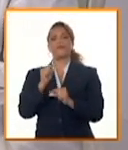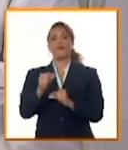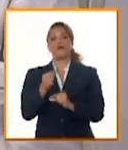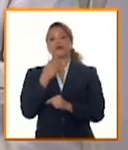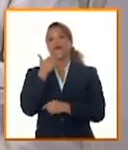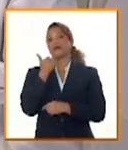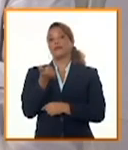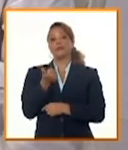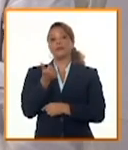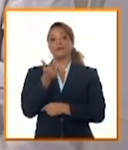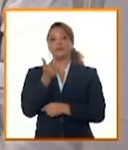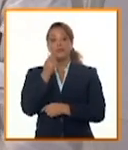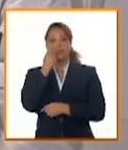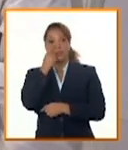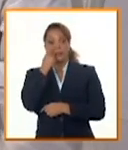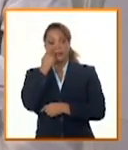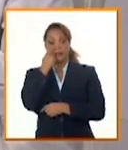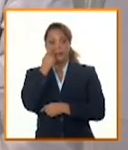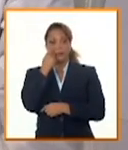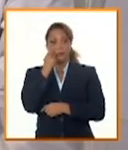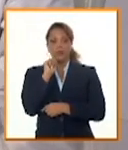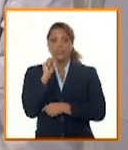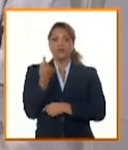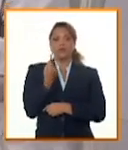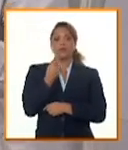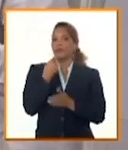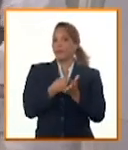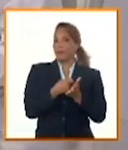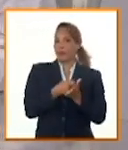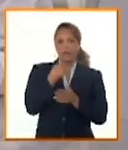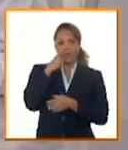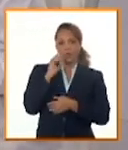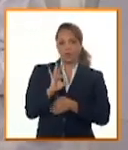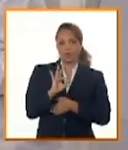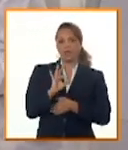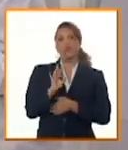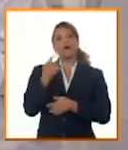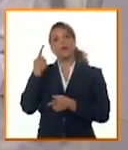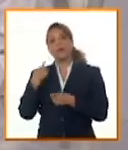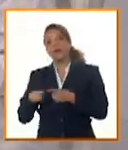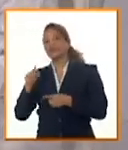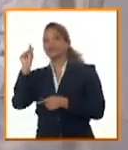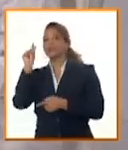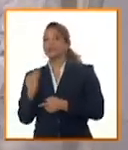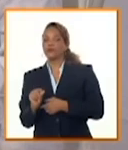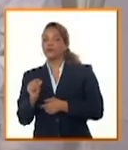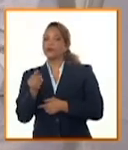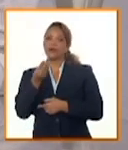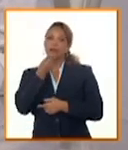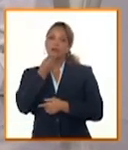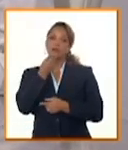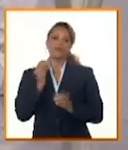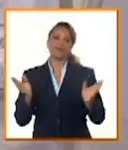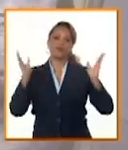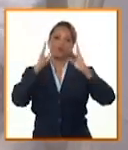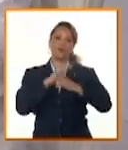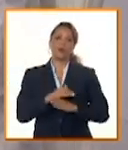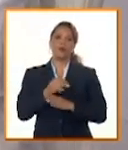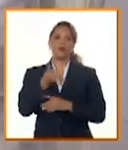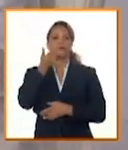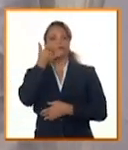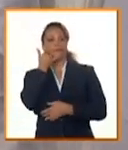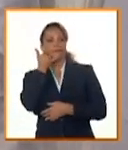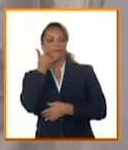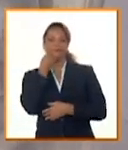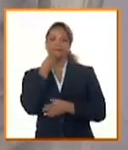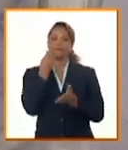beneficio no es para los que pagan solamente también es beneficio para los que no van a tener la posibilidad de usar siempre los medios